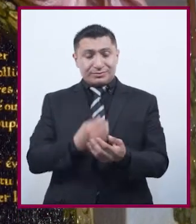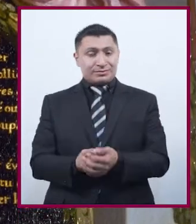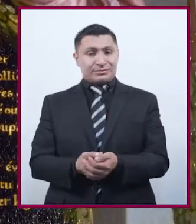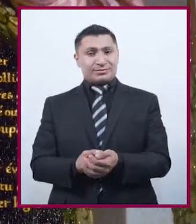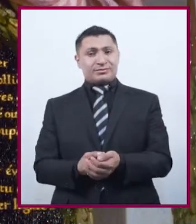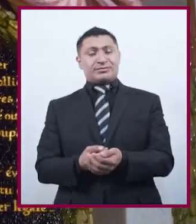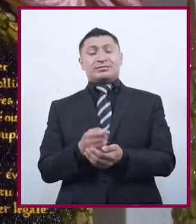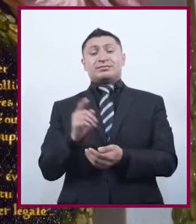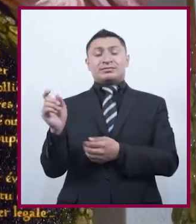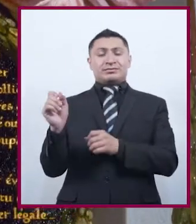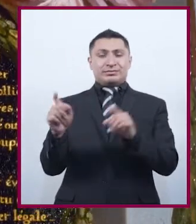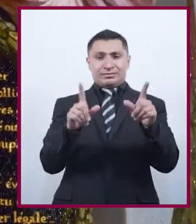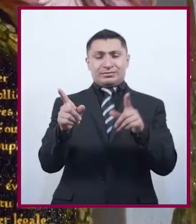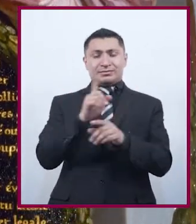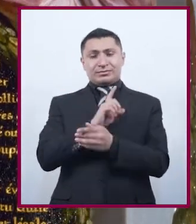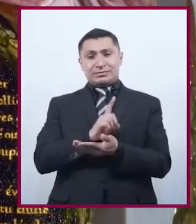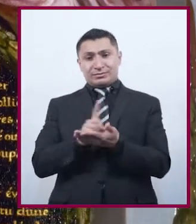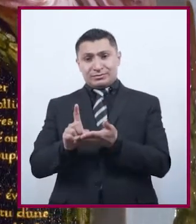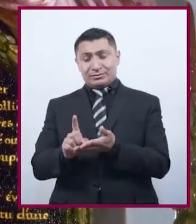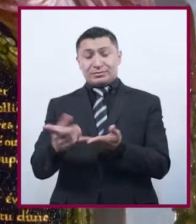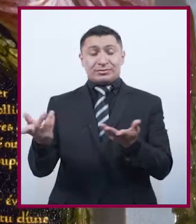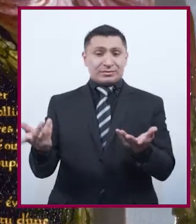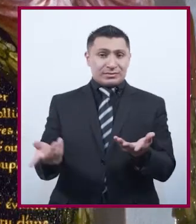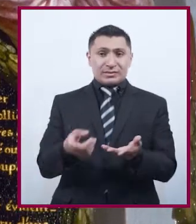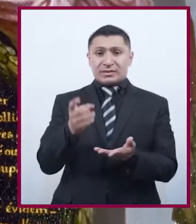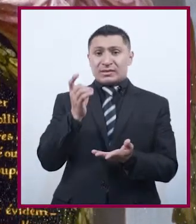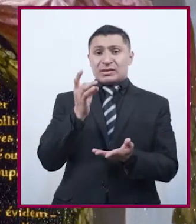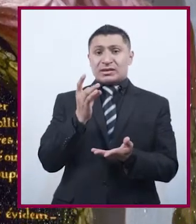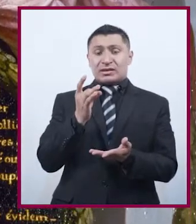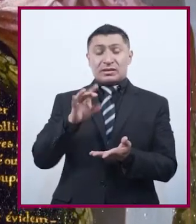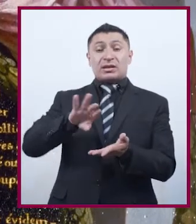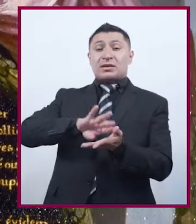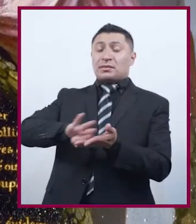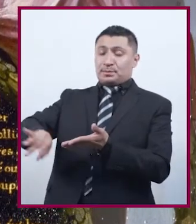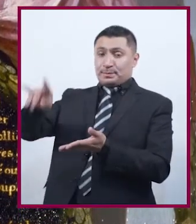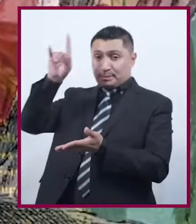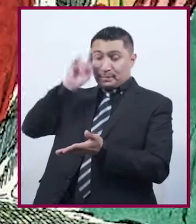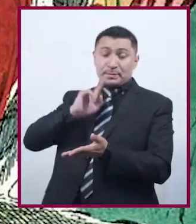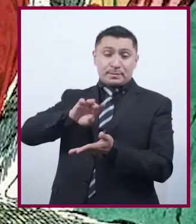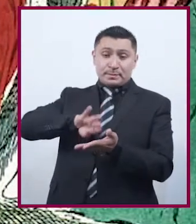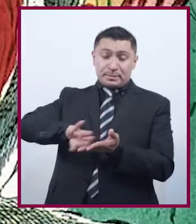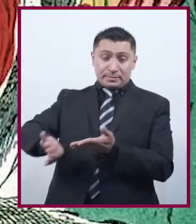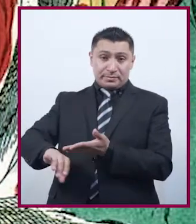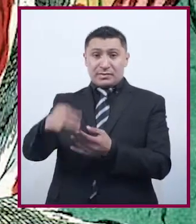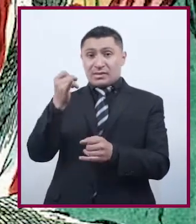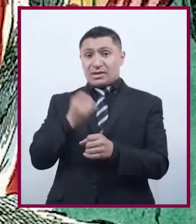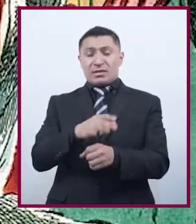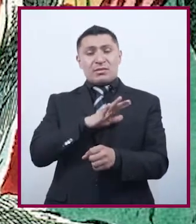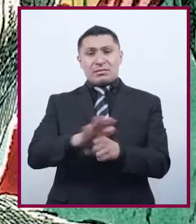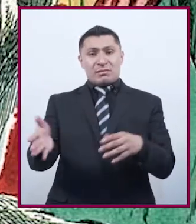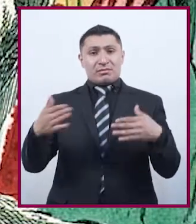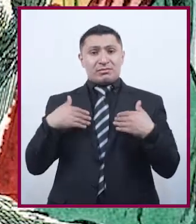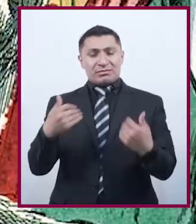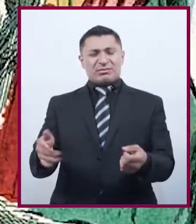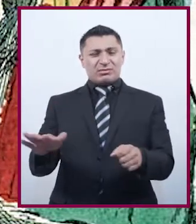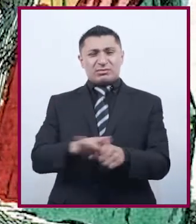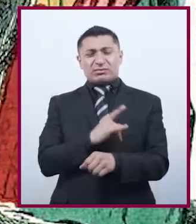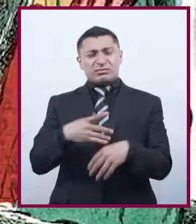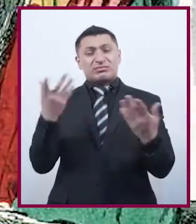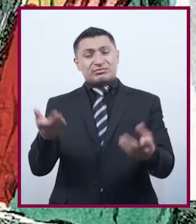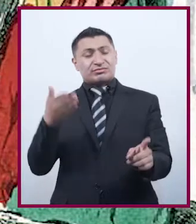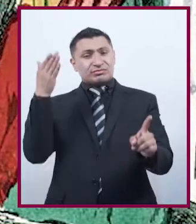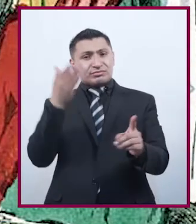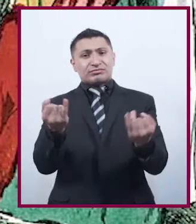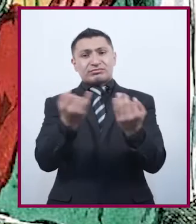la citada Declaración de Derechos inexplicablemente excluyó a las mujeres. Era imposible entender por qué, si se buscaba